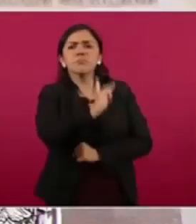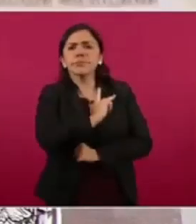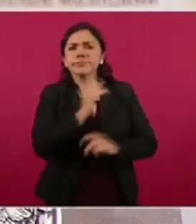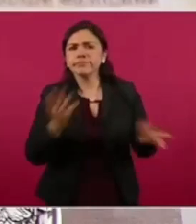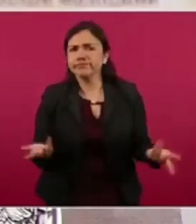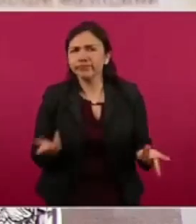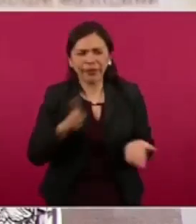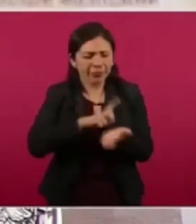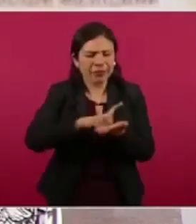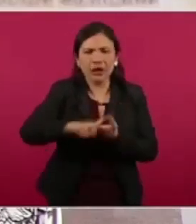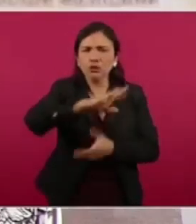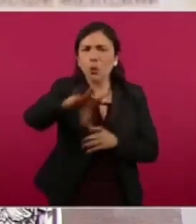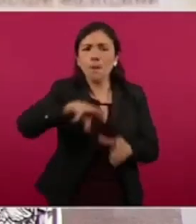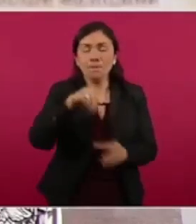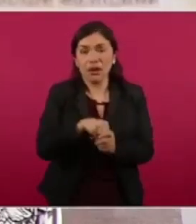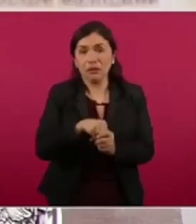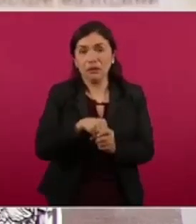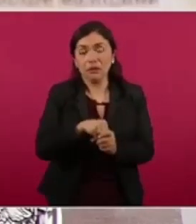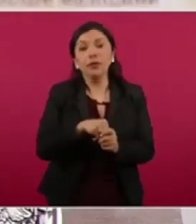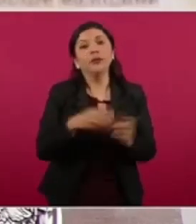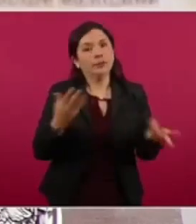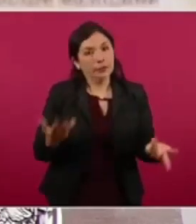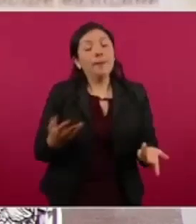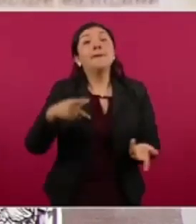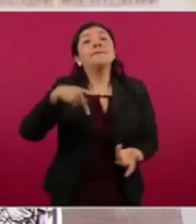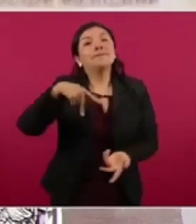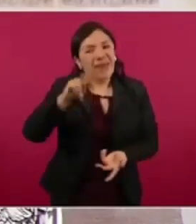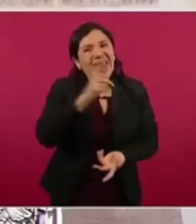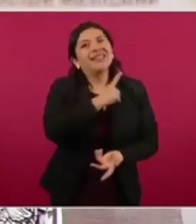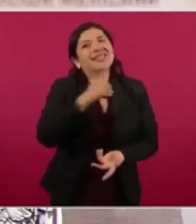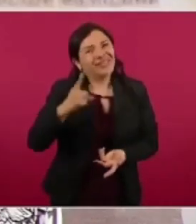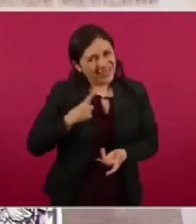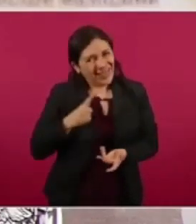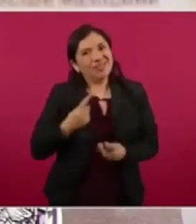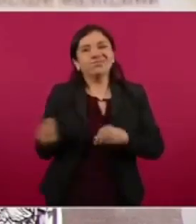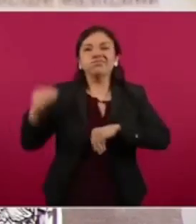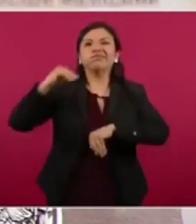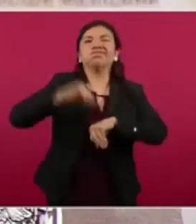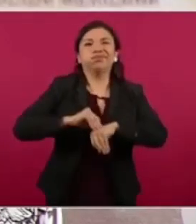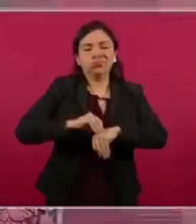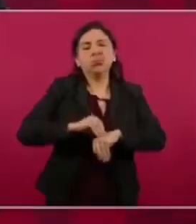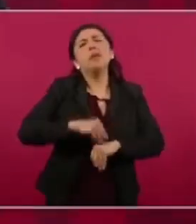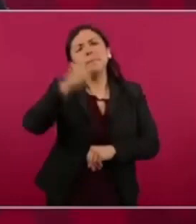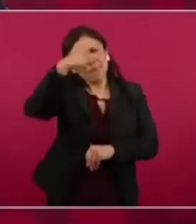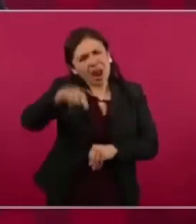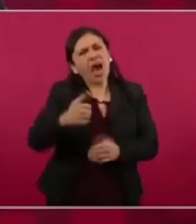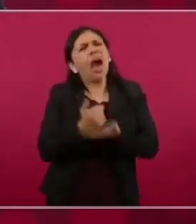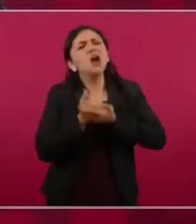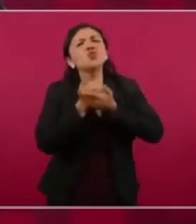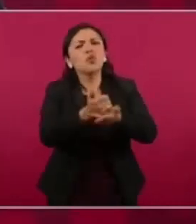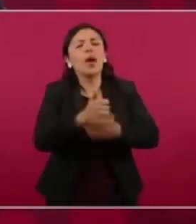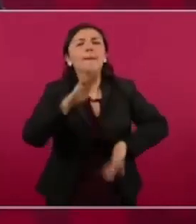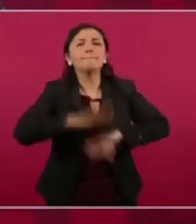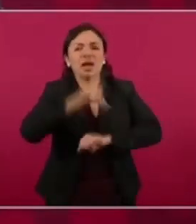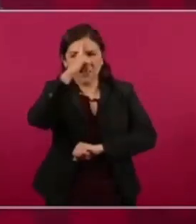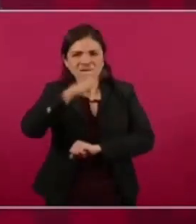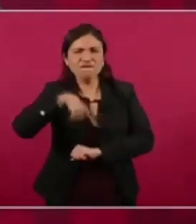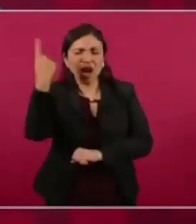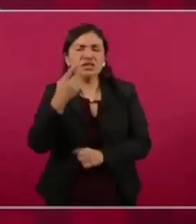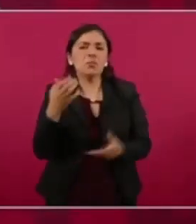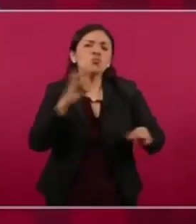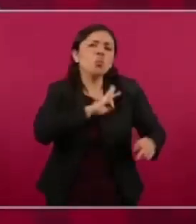tienen todos los derechos. Entonces, pero hay que hacerlos valer y facilitar el ejercicio de esos